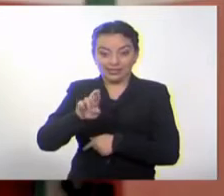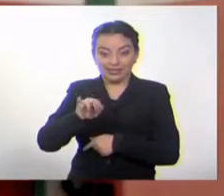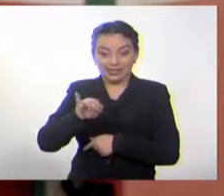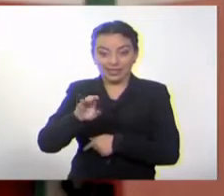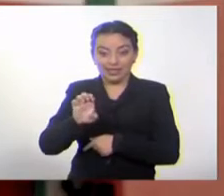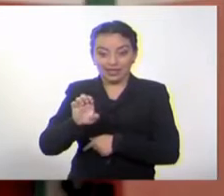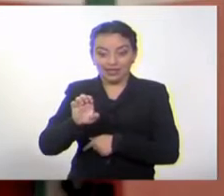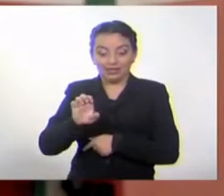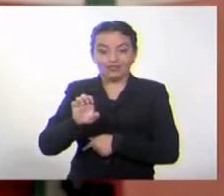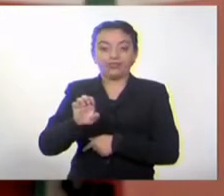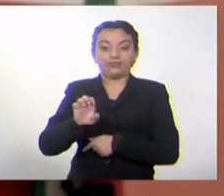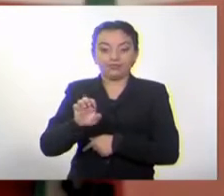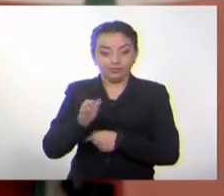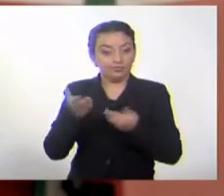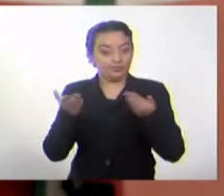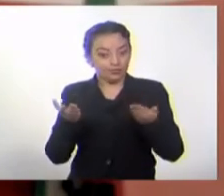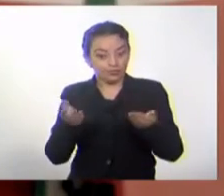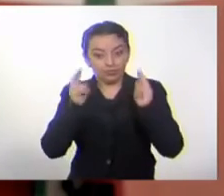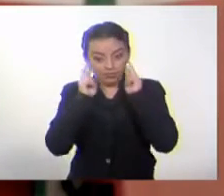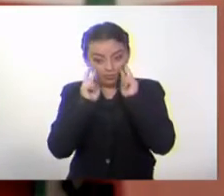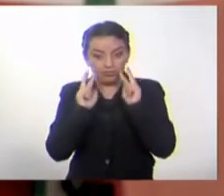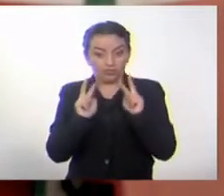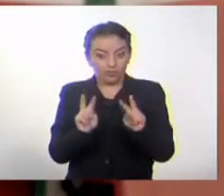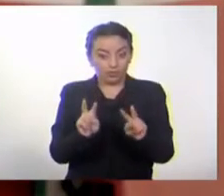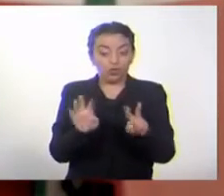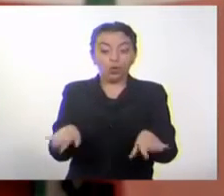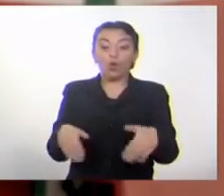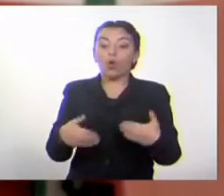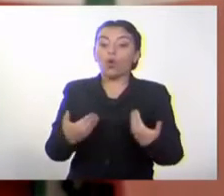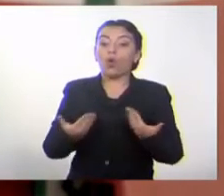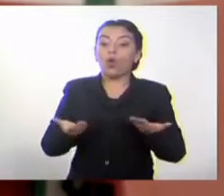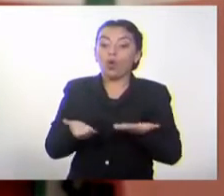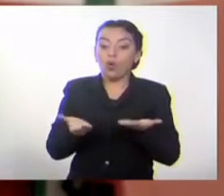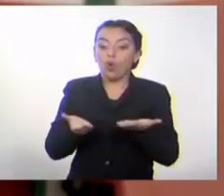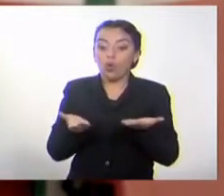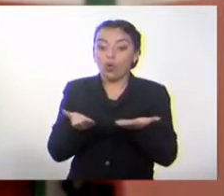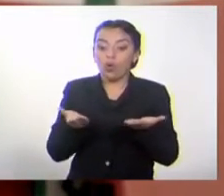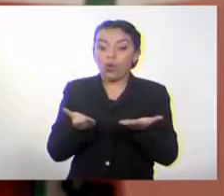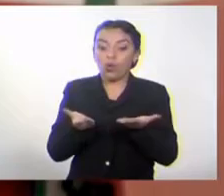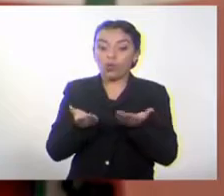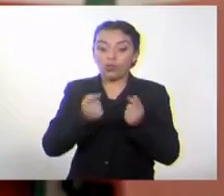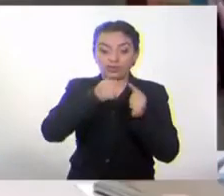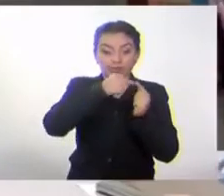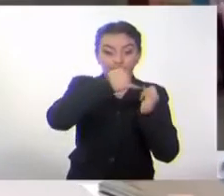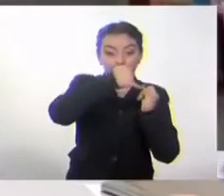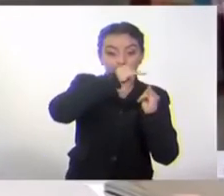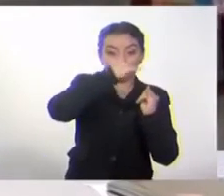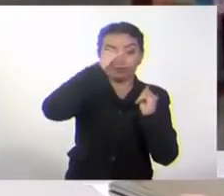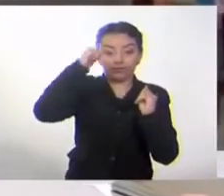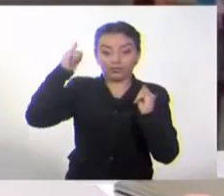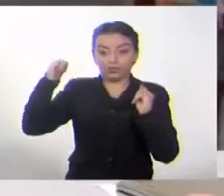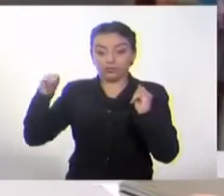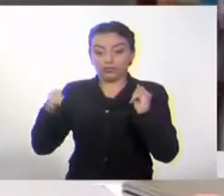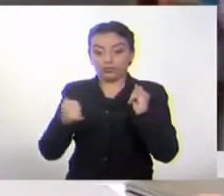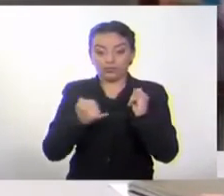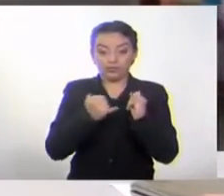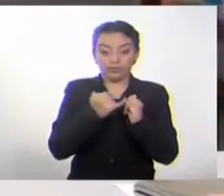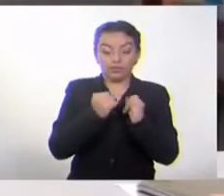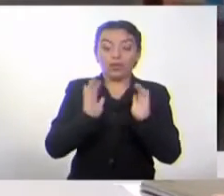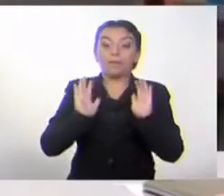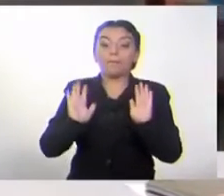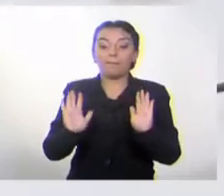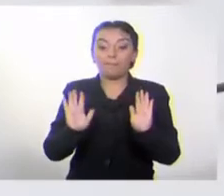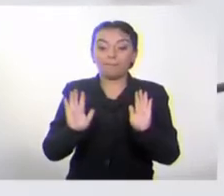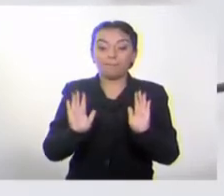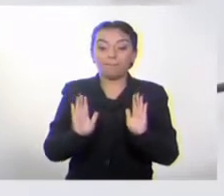si gustas, veamos nuevamente cómo armar un circuito, en este caso en paralelo.